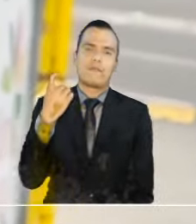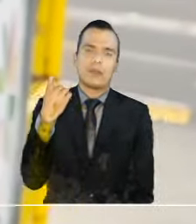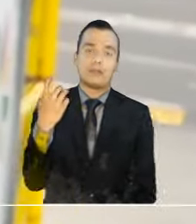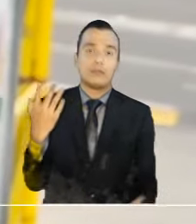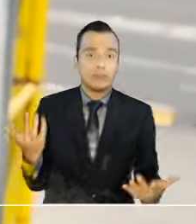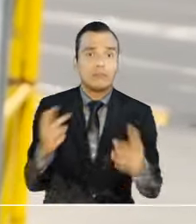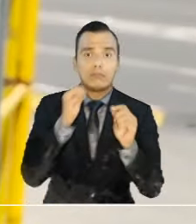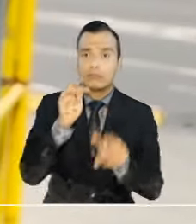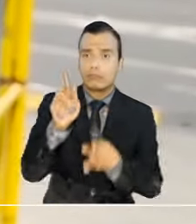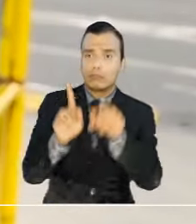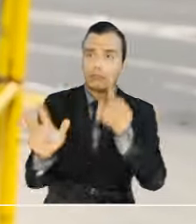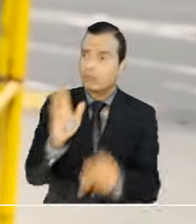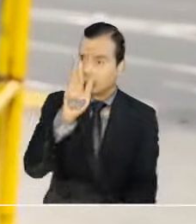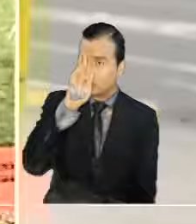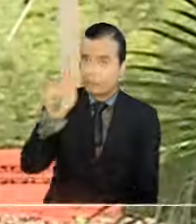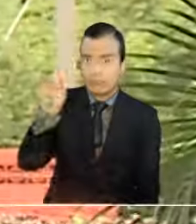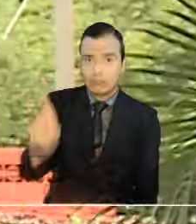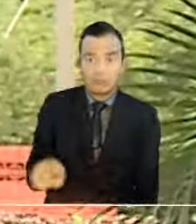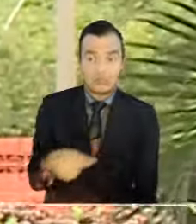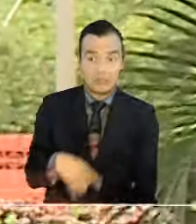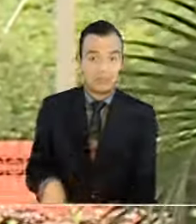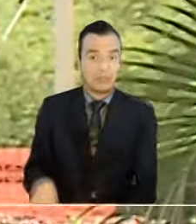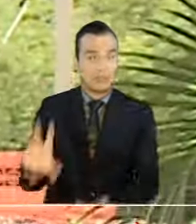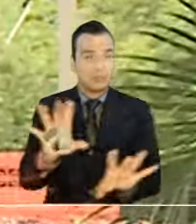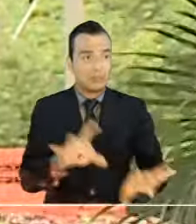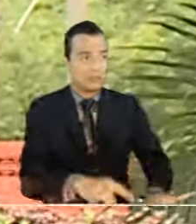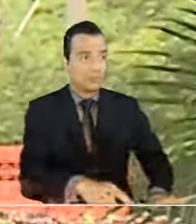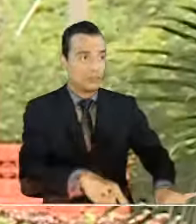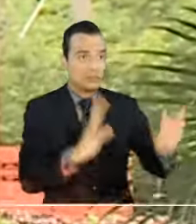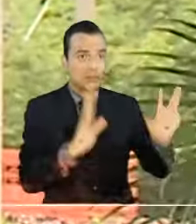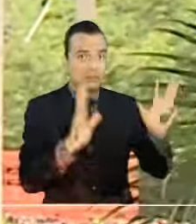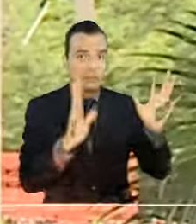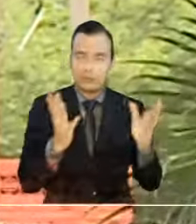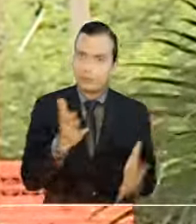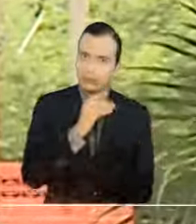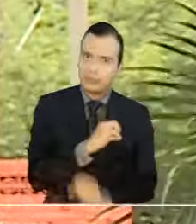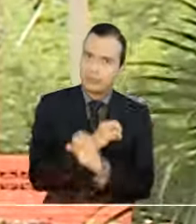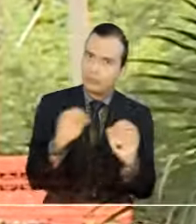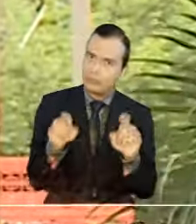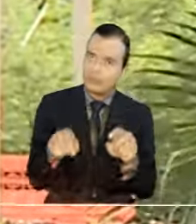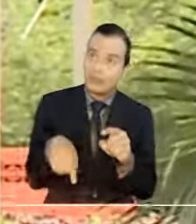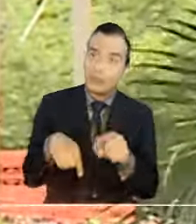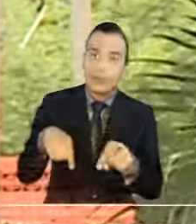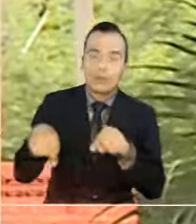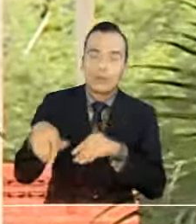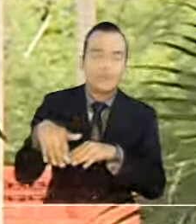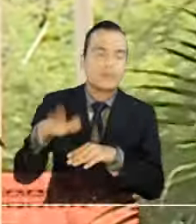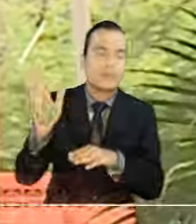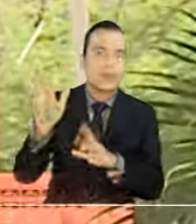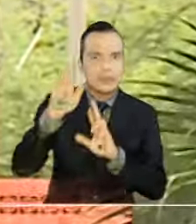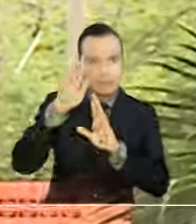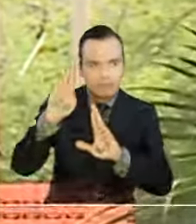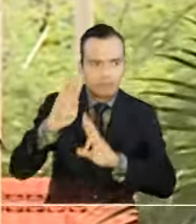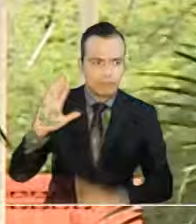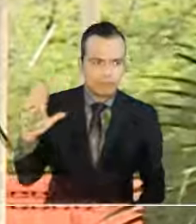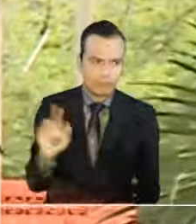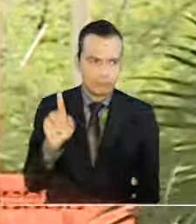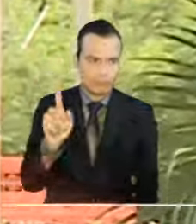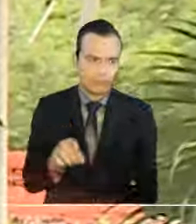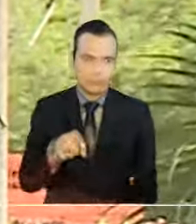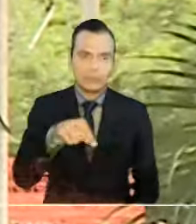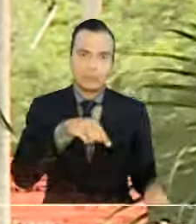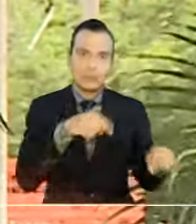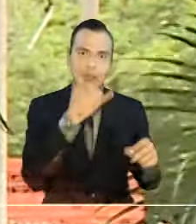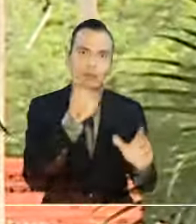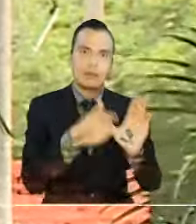de parte de nadie, menos de las autoridades. Entonces un comentario de esa índole siento que no es adecuado, independientemente de la raza, de lo que pueda